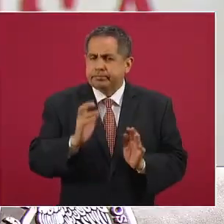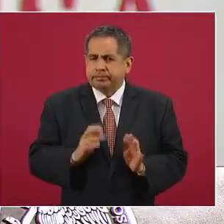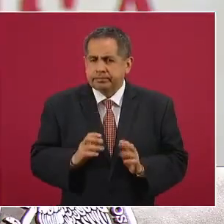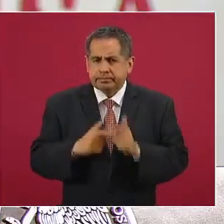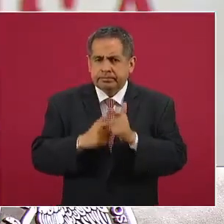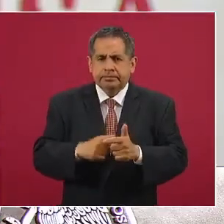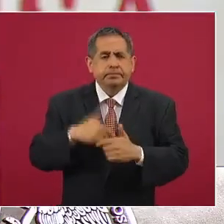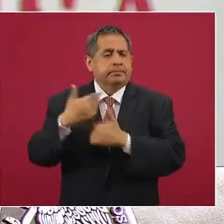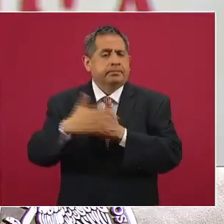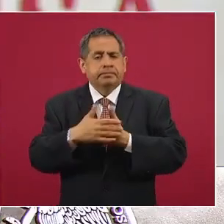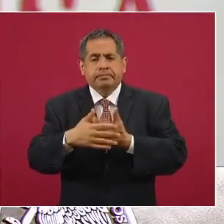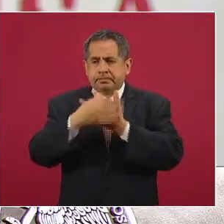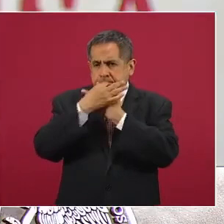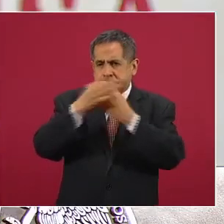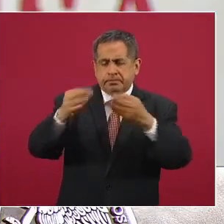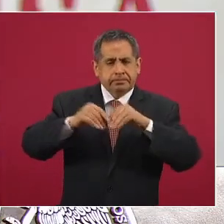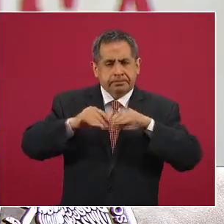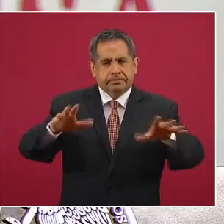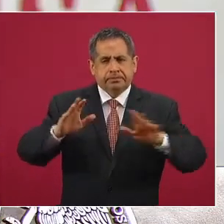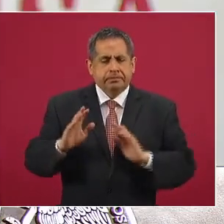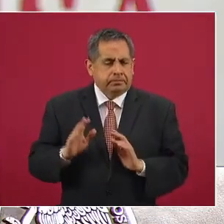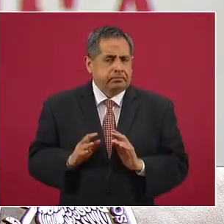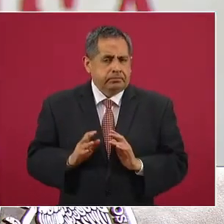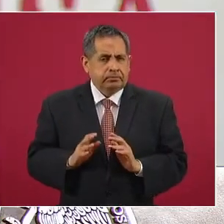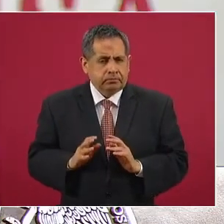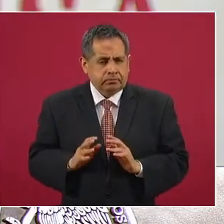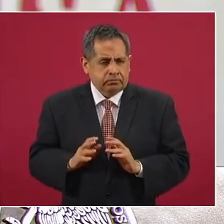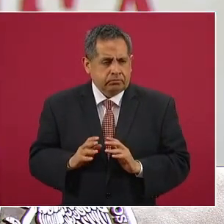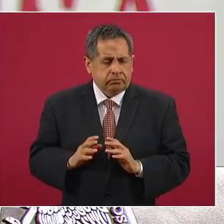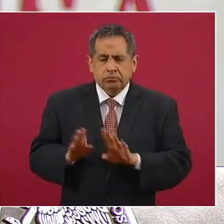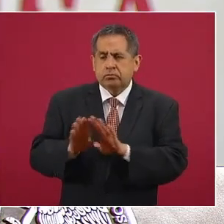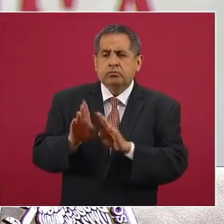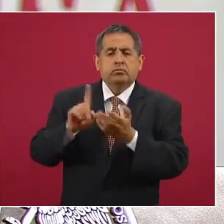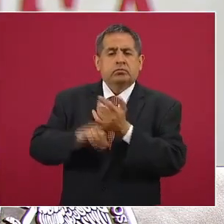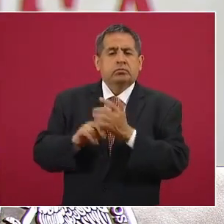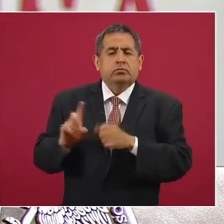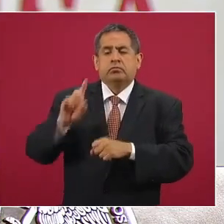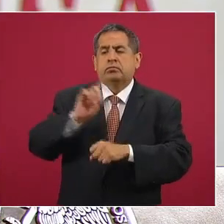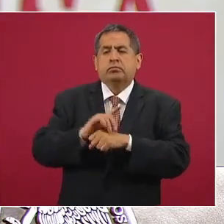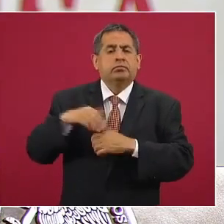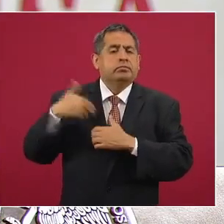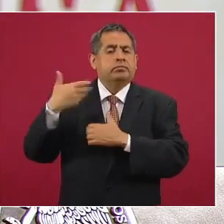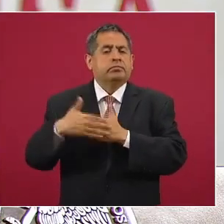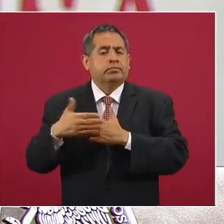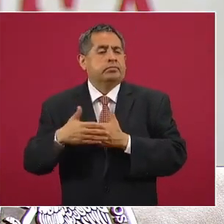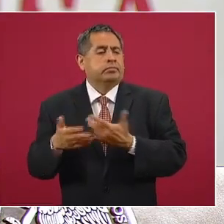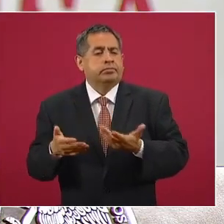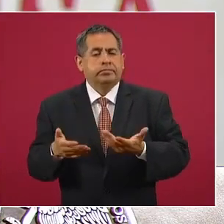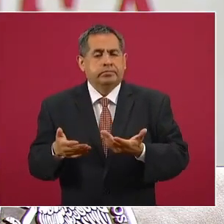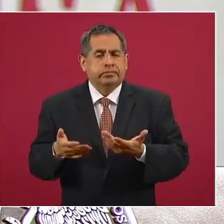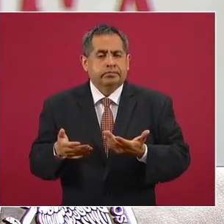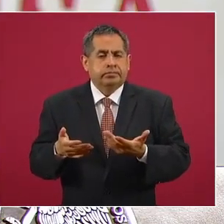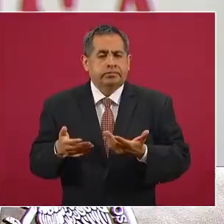a dar a conocer en el marco de las